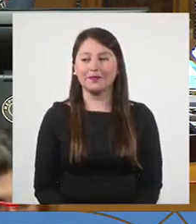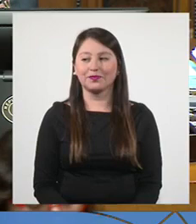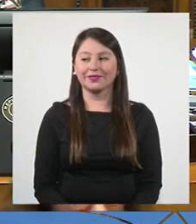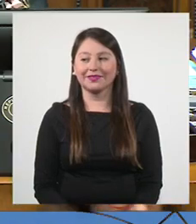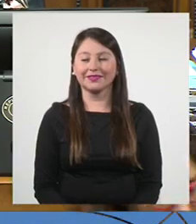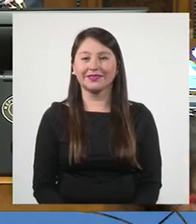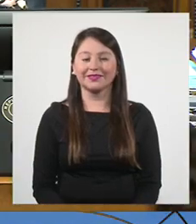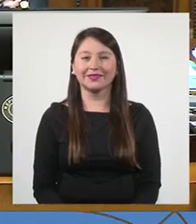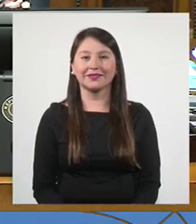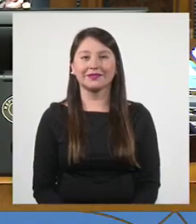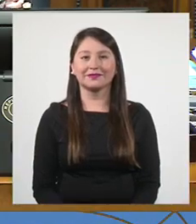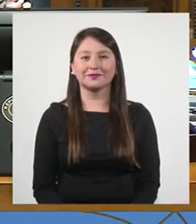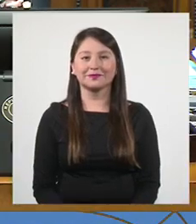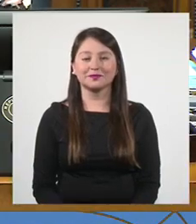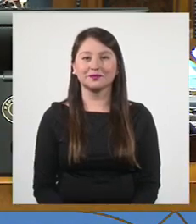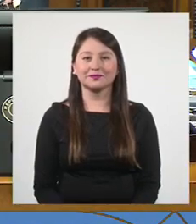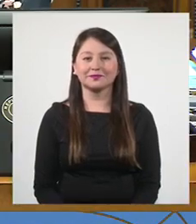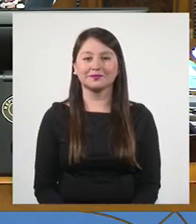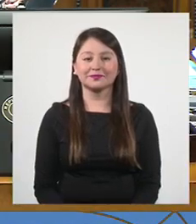entendido, Jimena. Jimena. Sí.